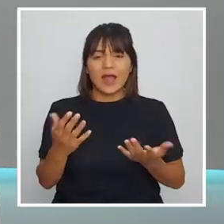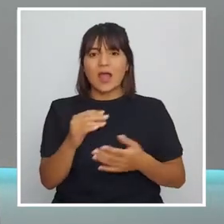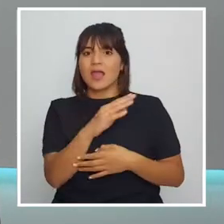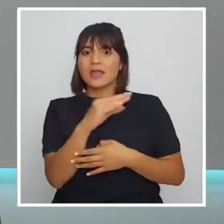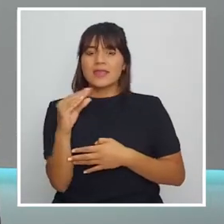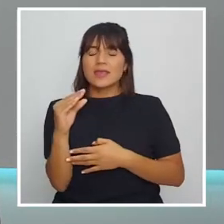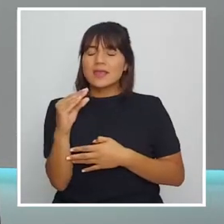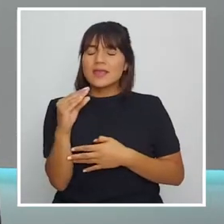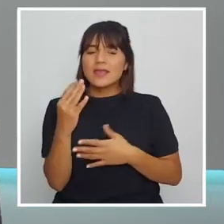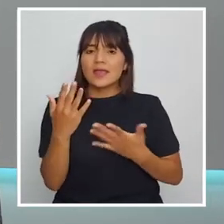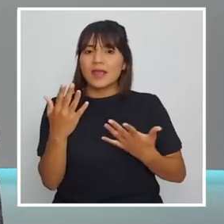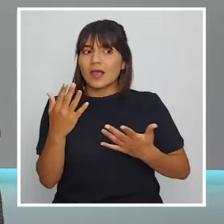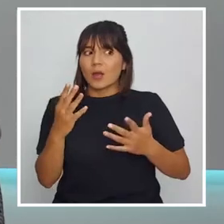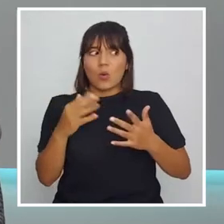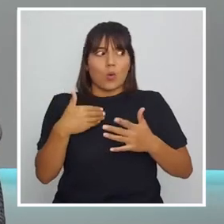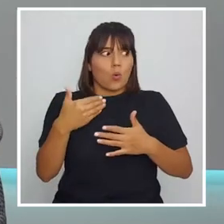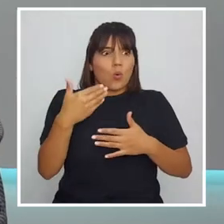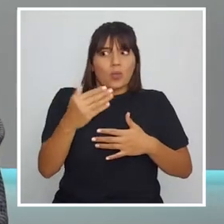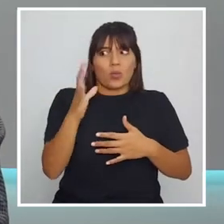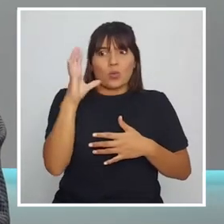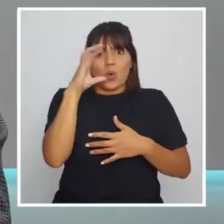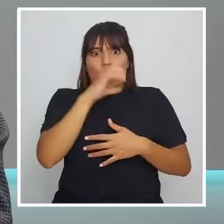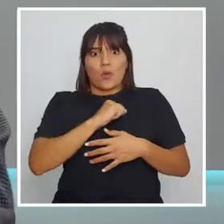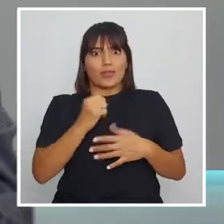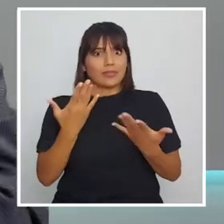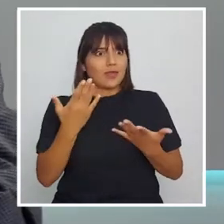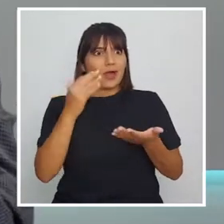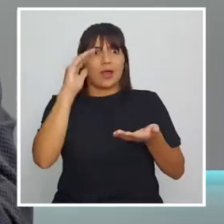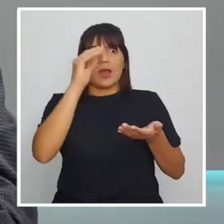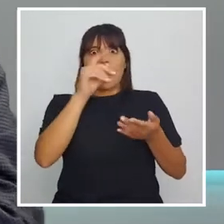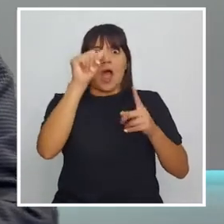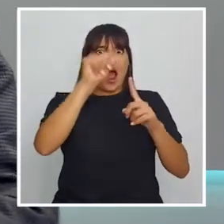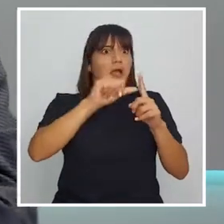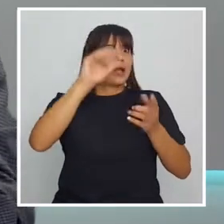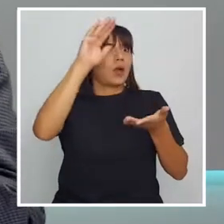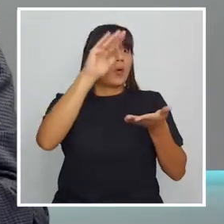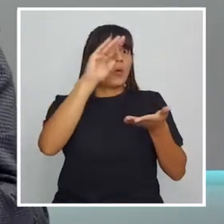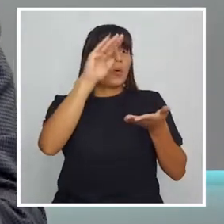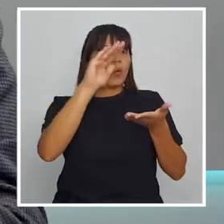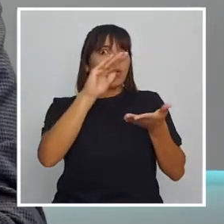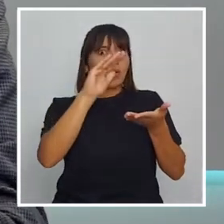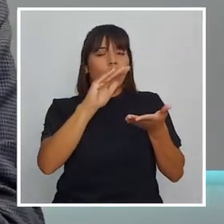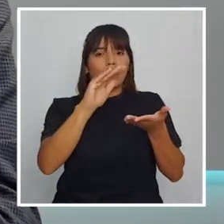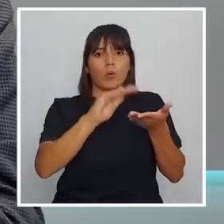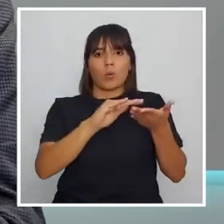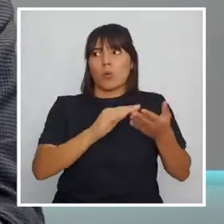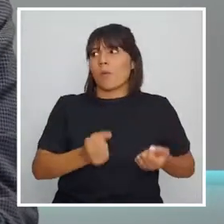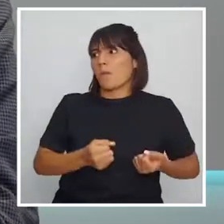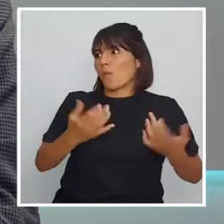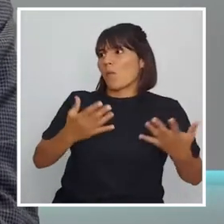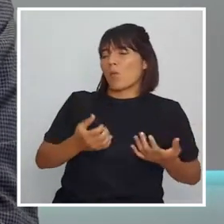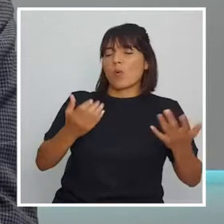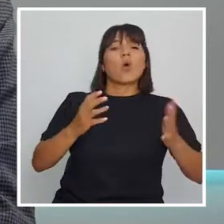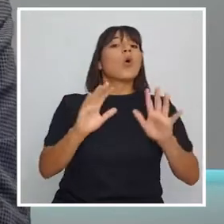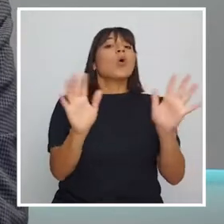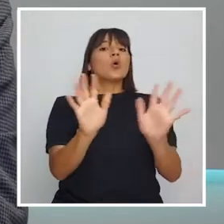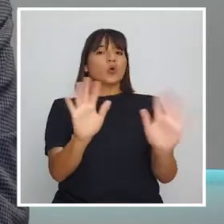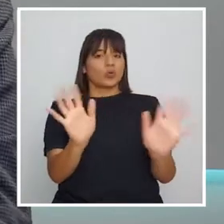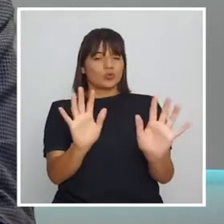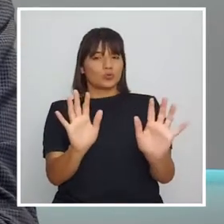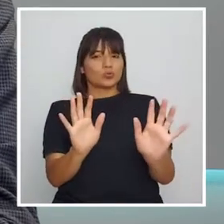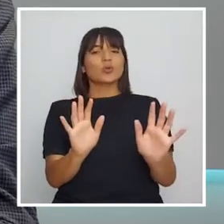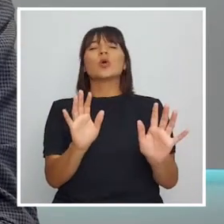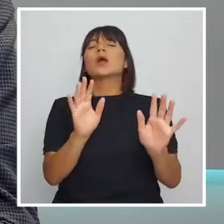y de repente comenzamos a darnos cuenta de que el aguinaldo no alcanzó. Entonces, enfríe lo más que pueda la cabeza. No tome decisiones en